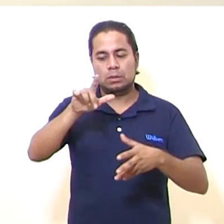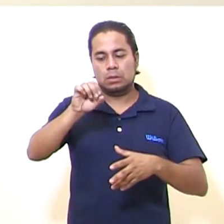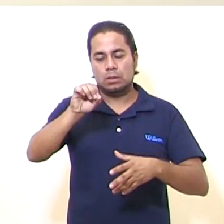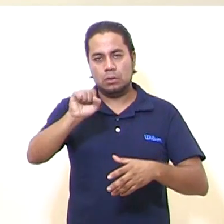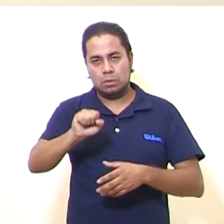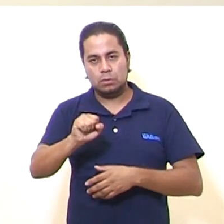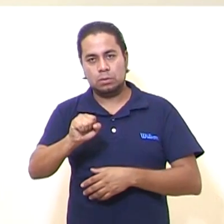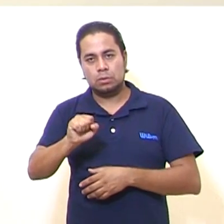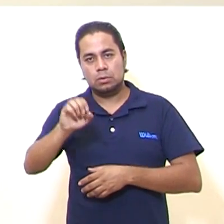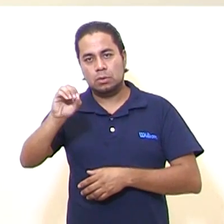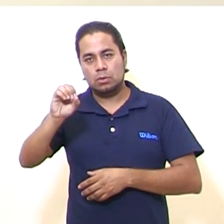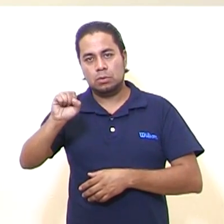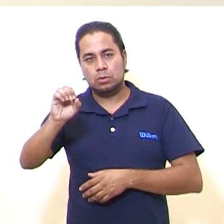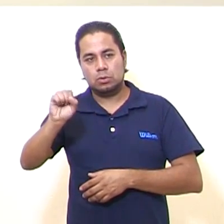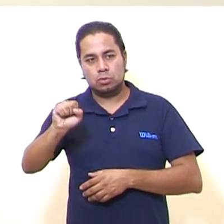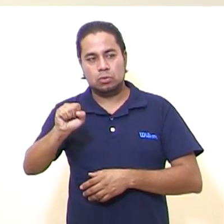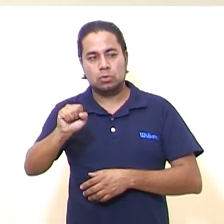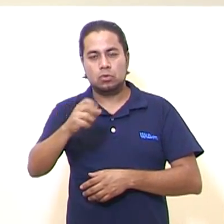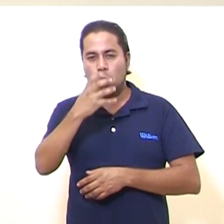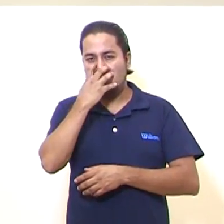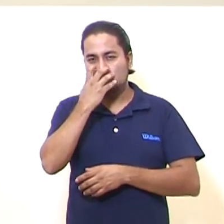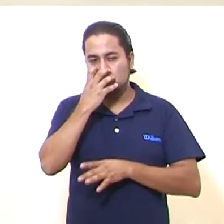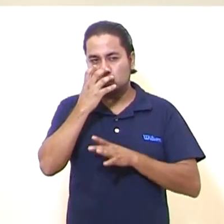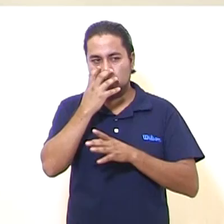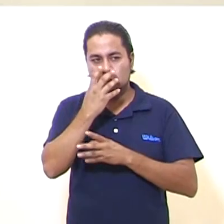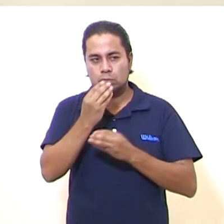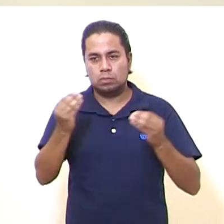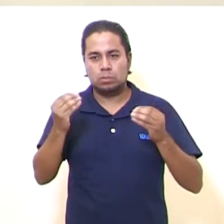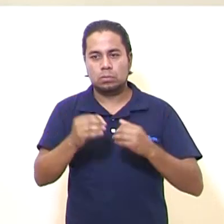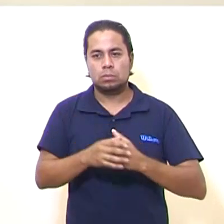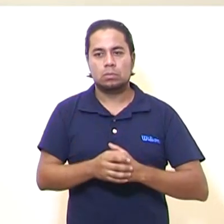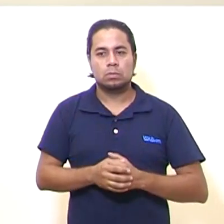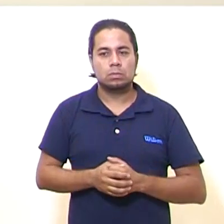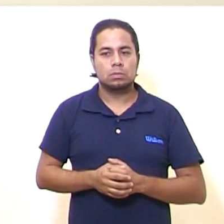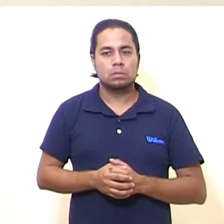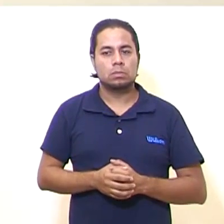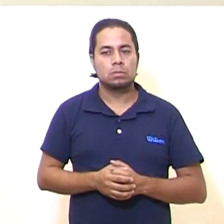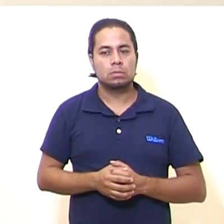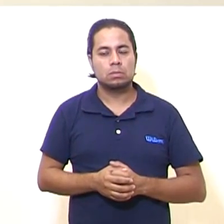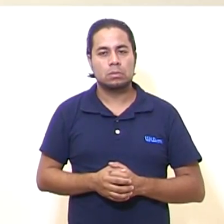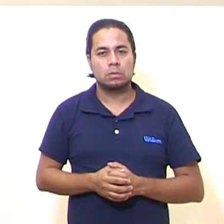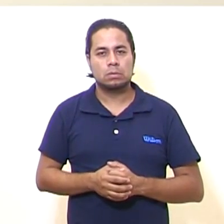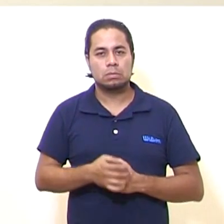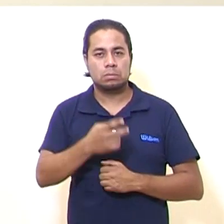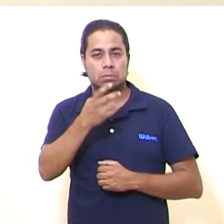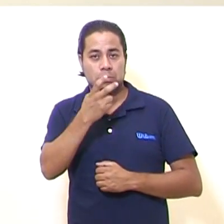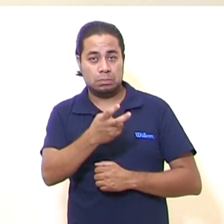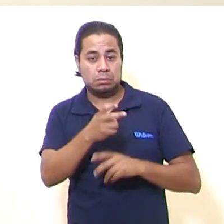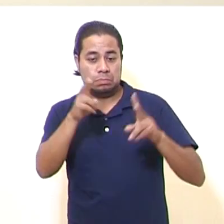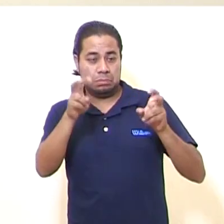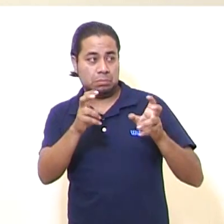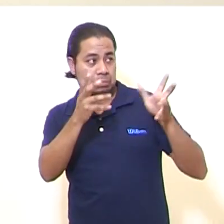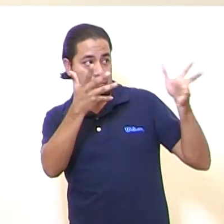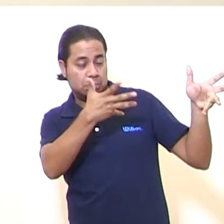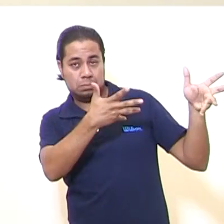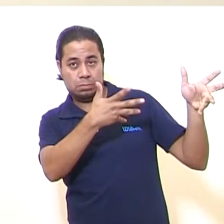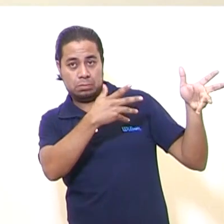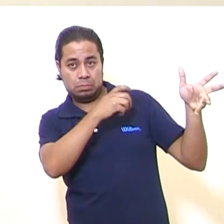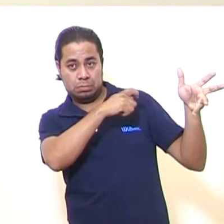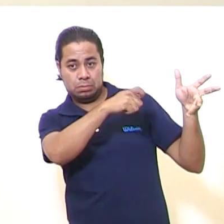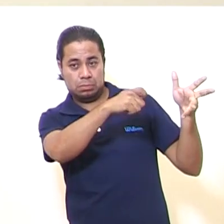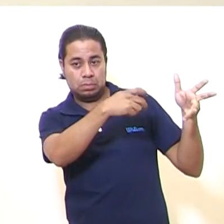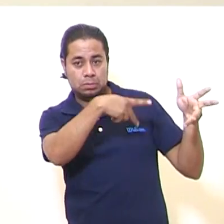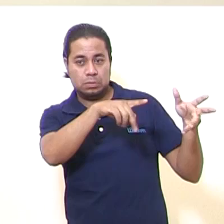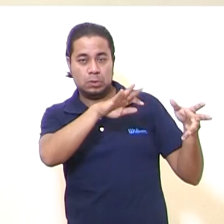osos. ¿Sale? Entonces, cuando nosotros utilizamos este tema de los osos, pero